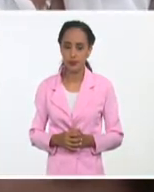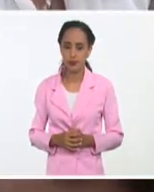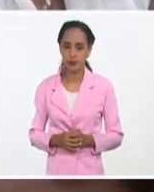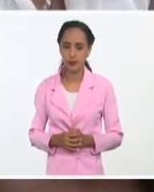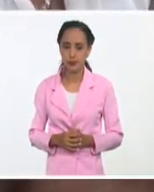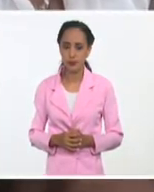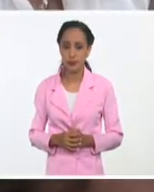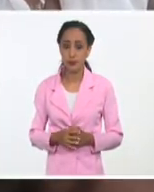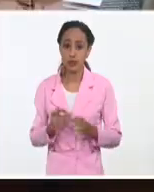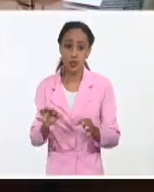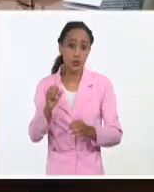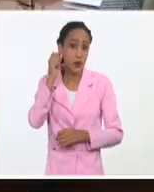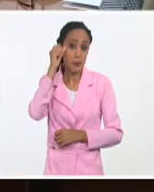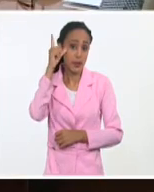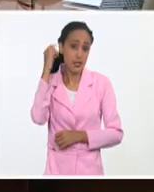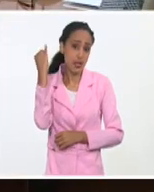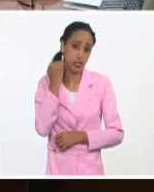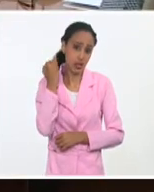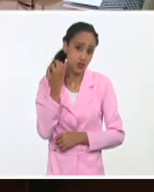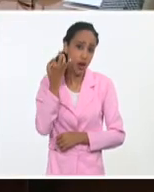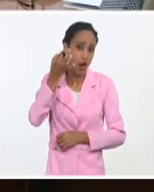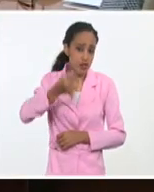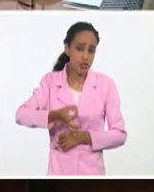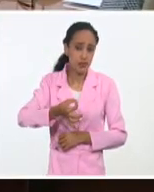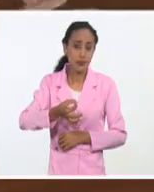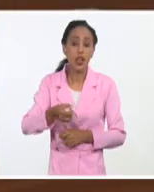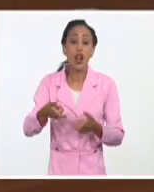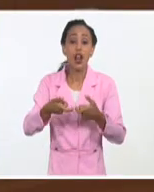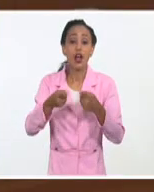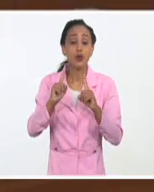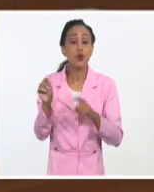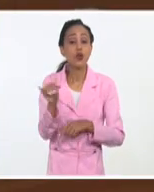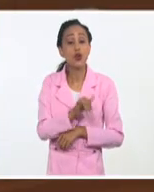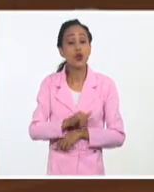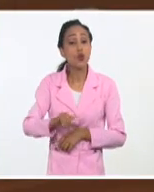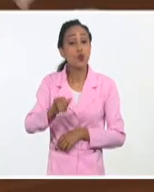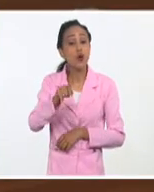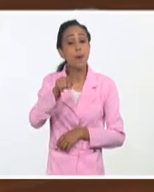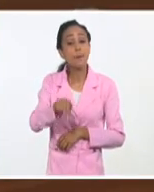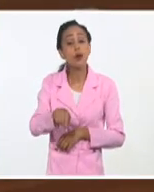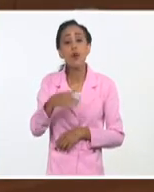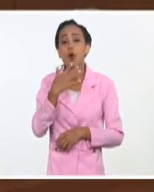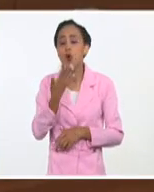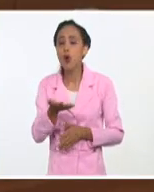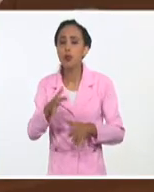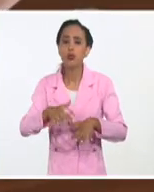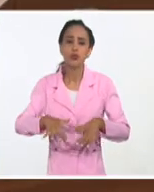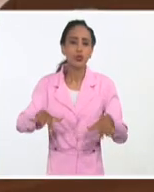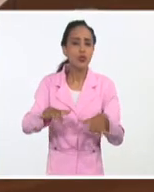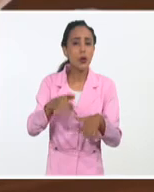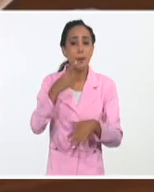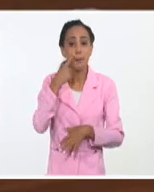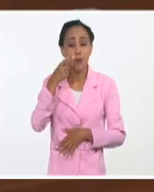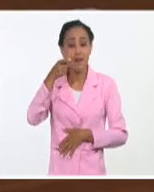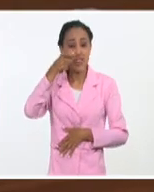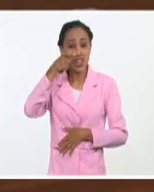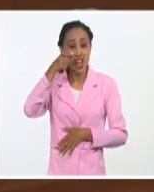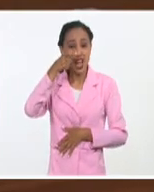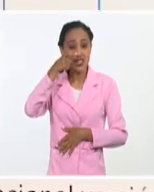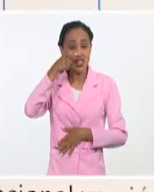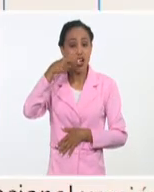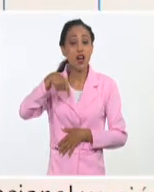las experiencias internacionales. En la reunión se mostró también una actualización del comportamiento de las unidades de vigilancia intensiva,